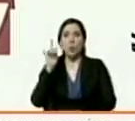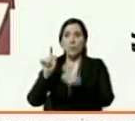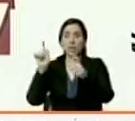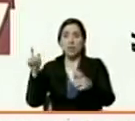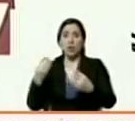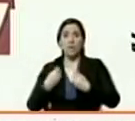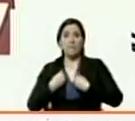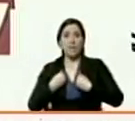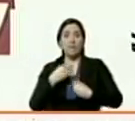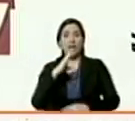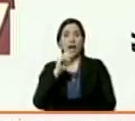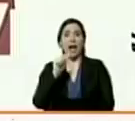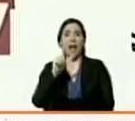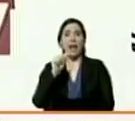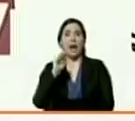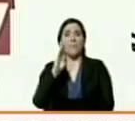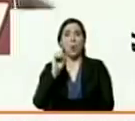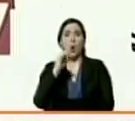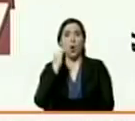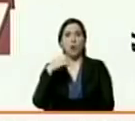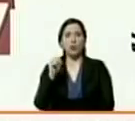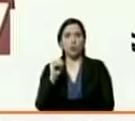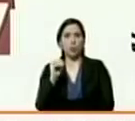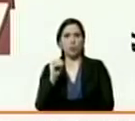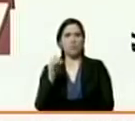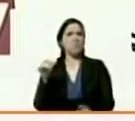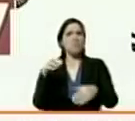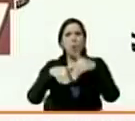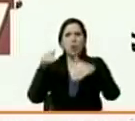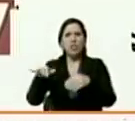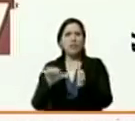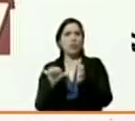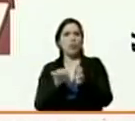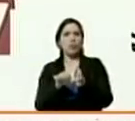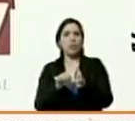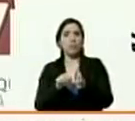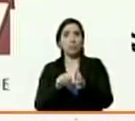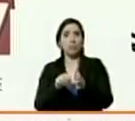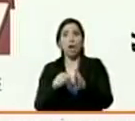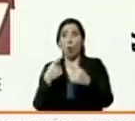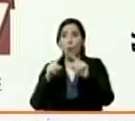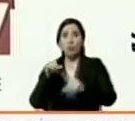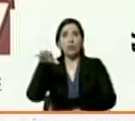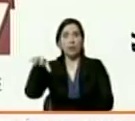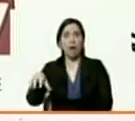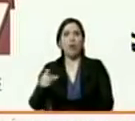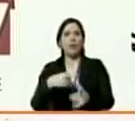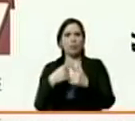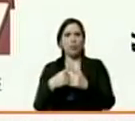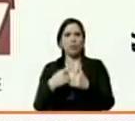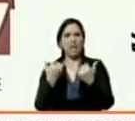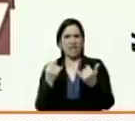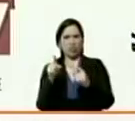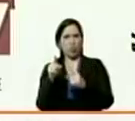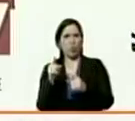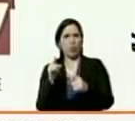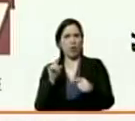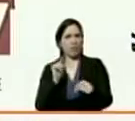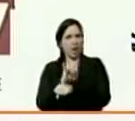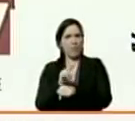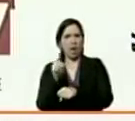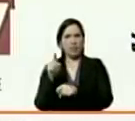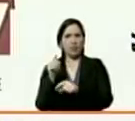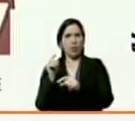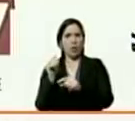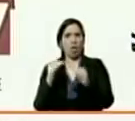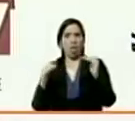viven en calabozo, ¿voten dónde? En calabozo. Eso lo estamos haciendo nosotros. Ahora, ¿eso es qué? ¿Eso es trampa? ¿Eso es ventajismo?